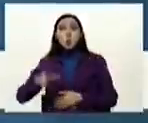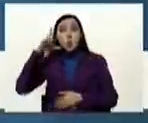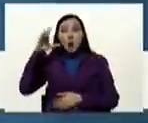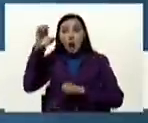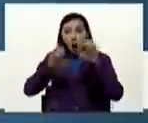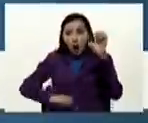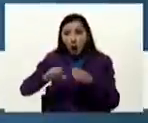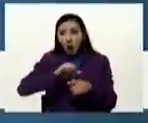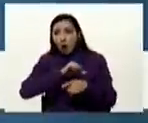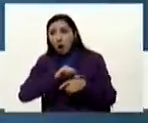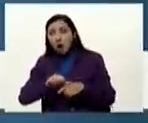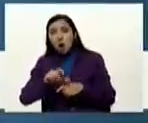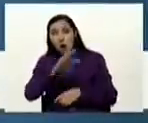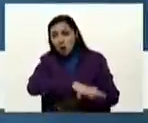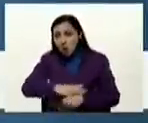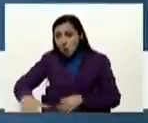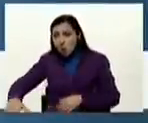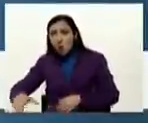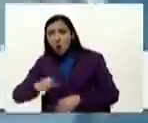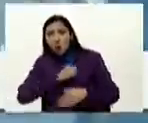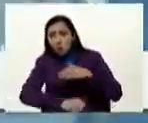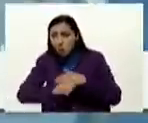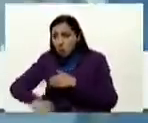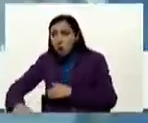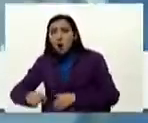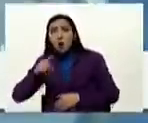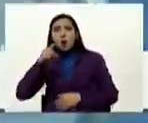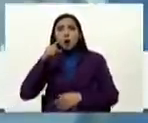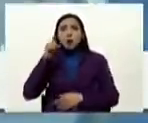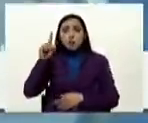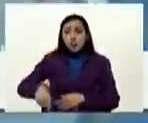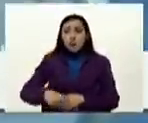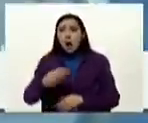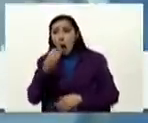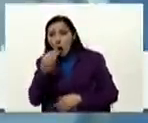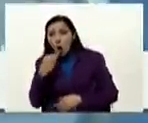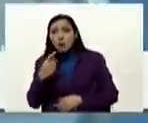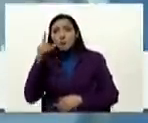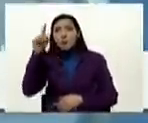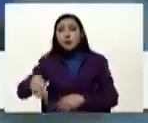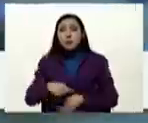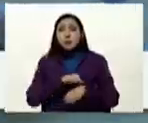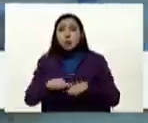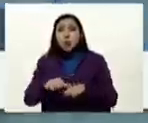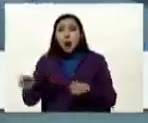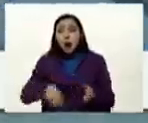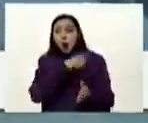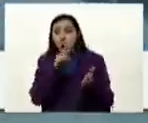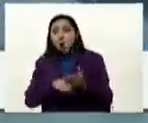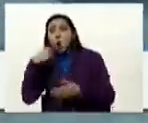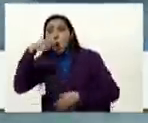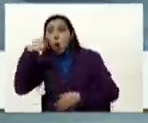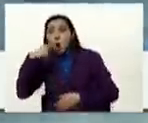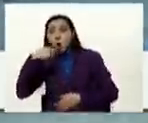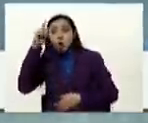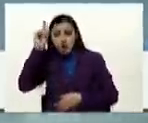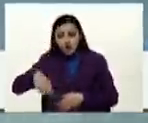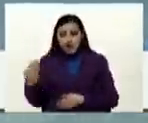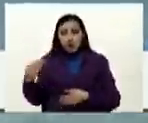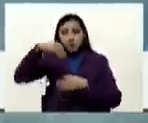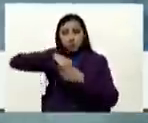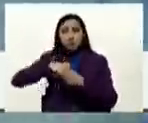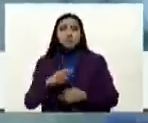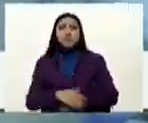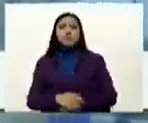obstetricia, pediatría, neonatología, medicina interna, nutrición, cirugía general, epidemiología y odontología. Tenemos,